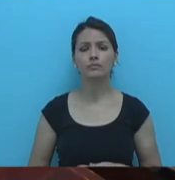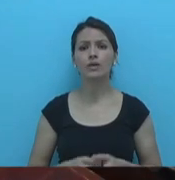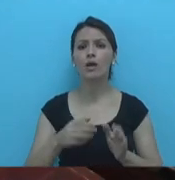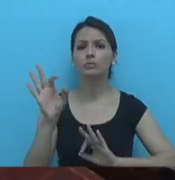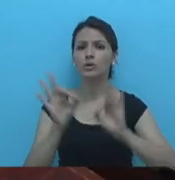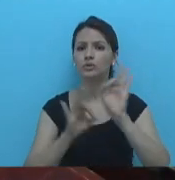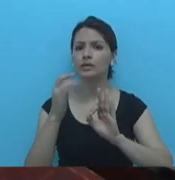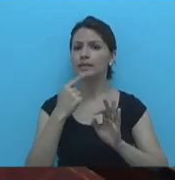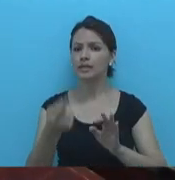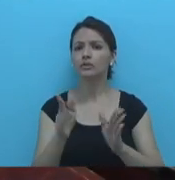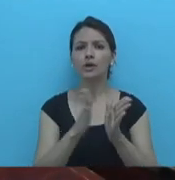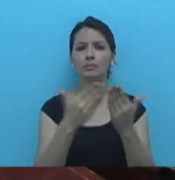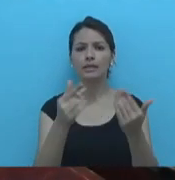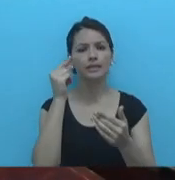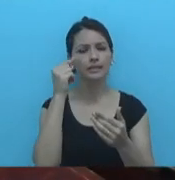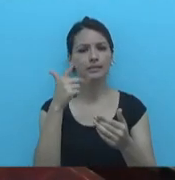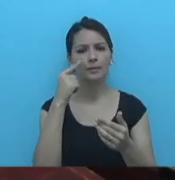Proyecto de declaración, expediente